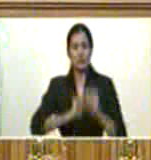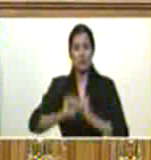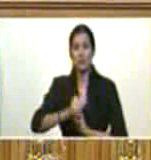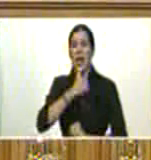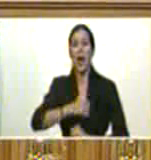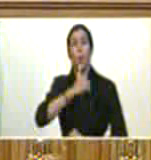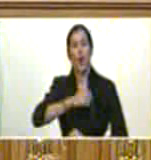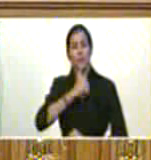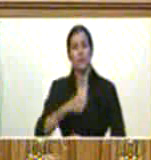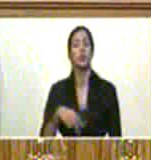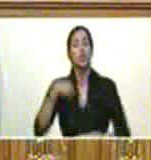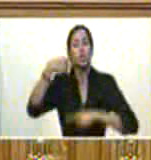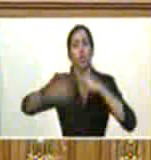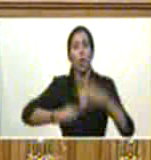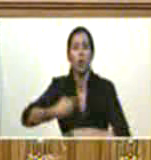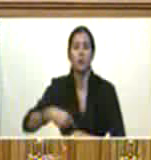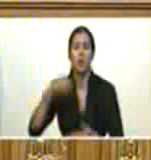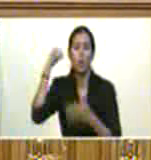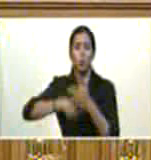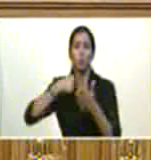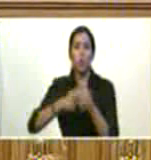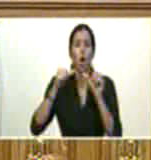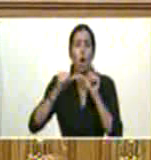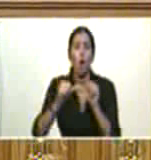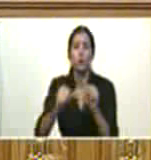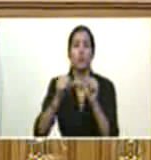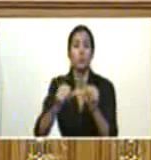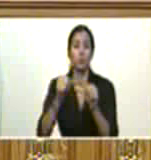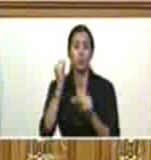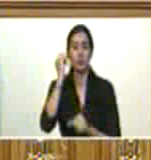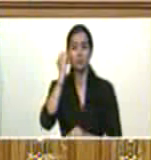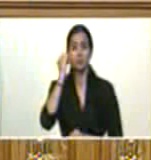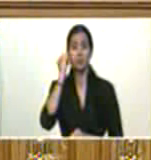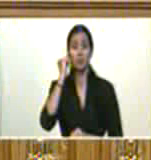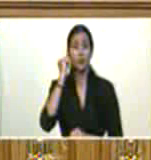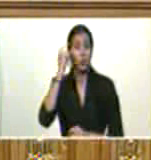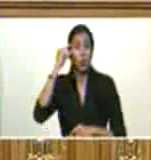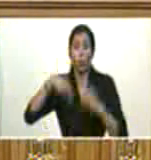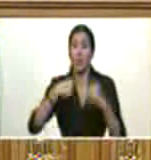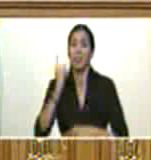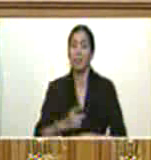pie en todas las circunstancias que nos toca y que nos toquen.